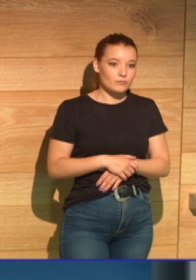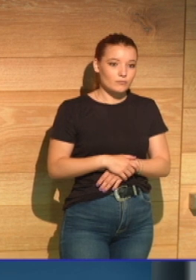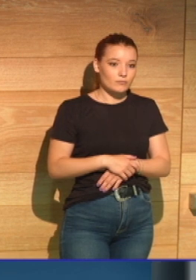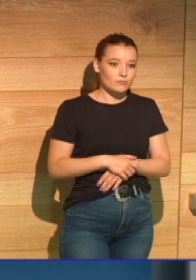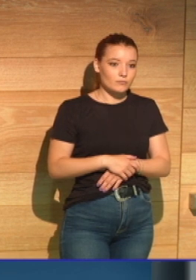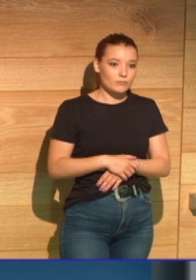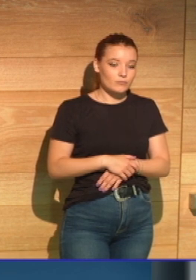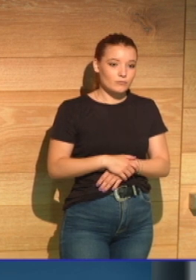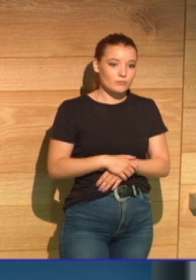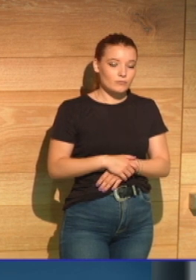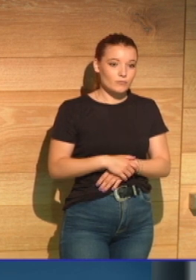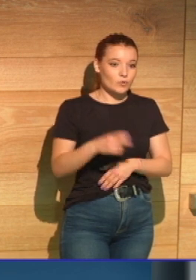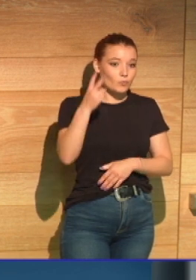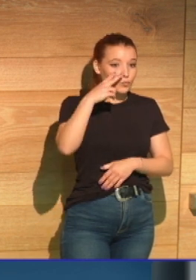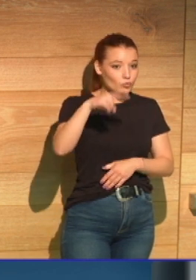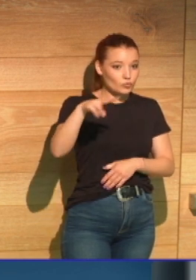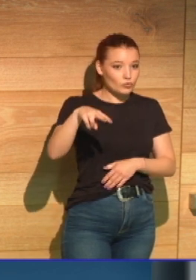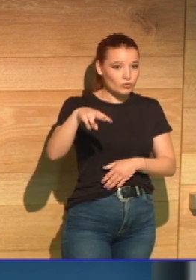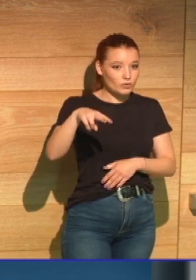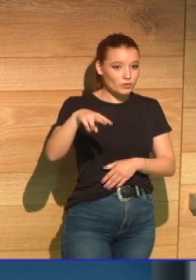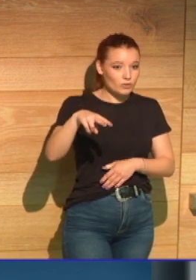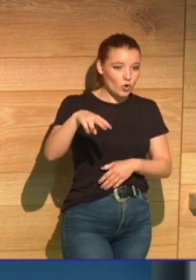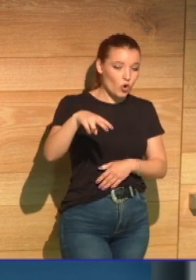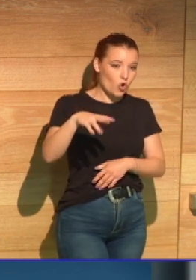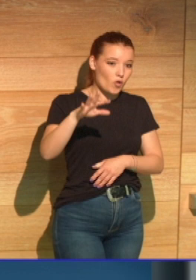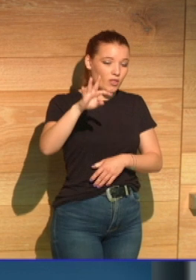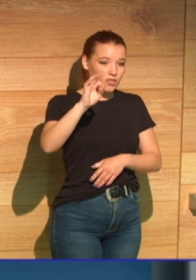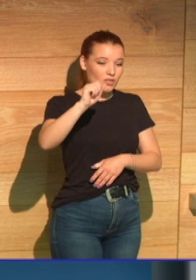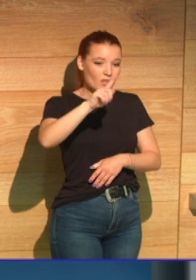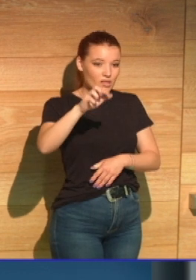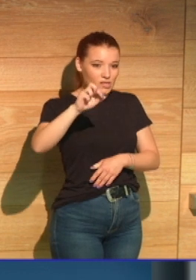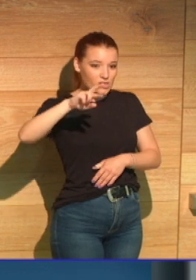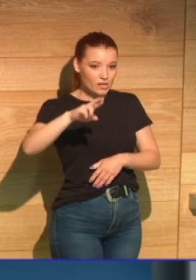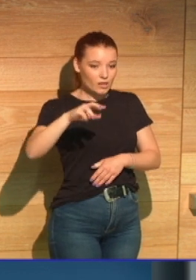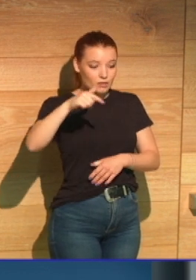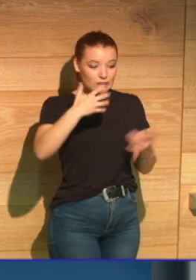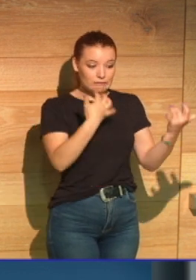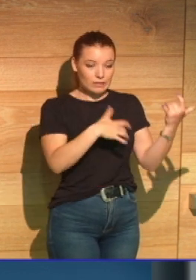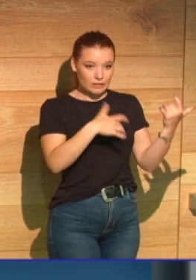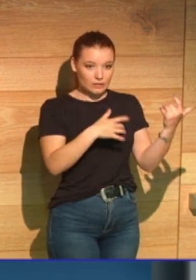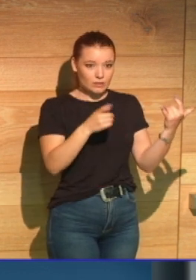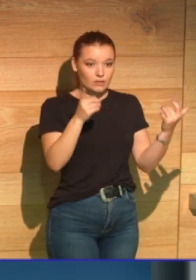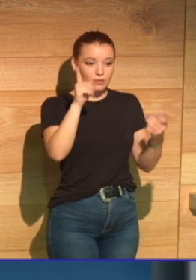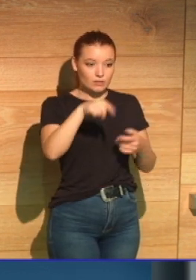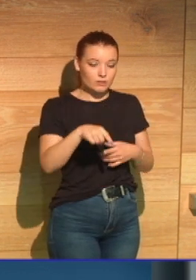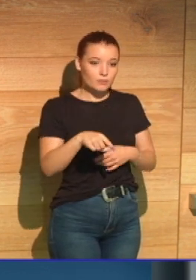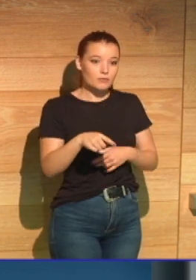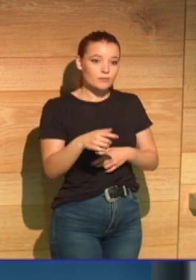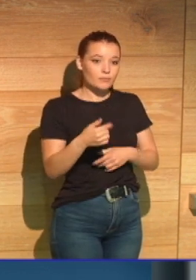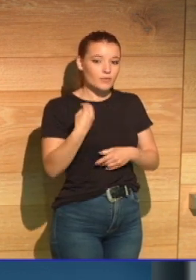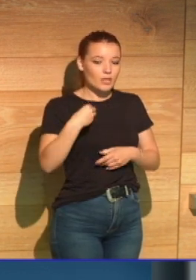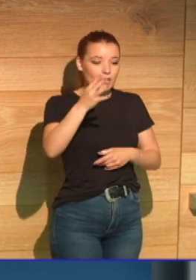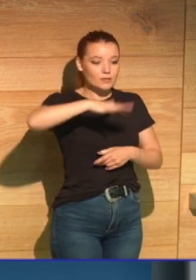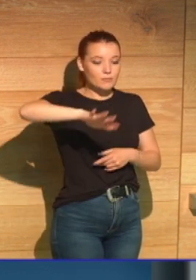El Museo Ferro White, el Museo Taller en Bahía Blanca, en Argentina, es un espacio totalmente de